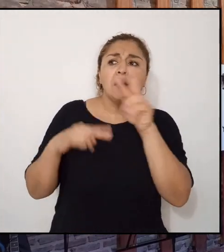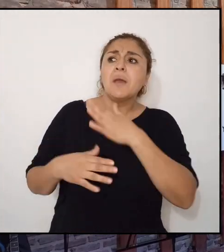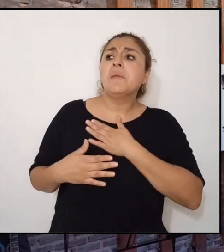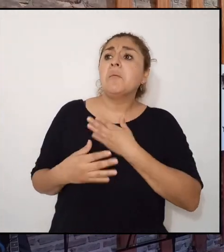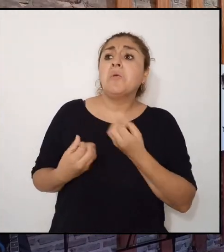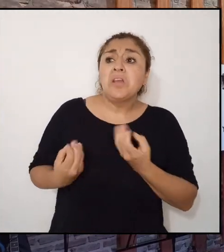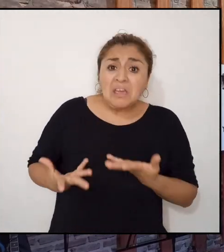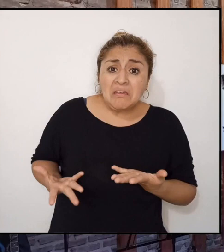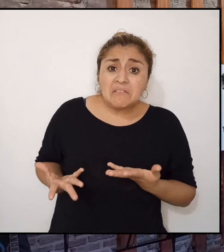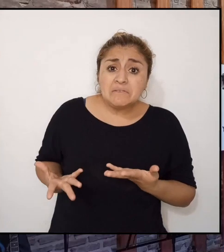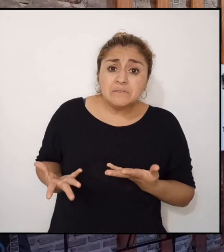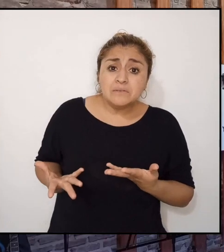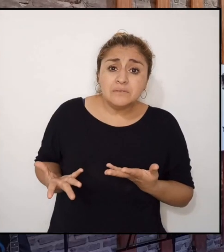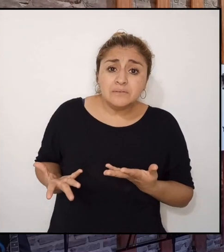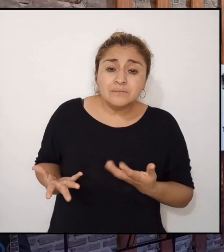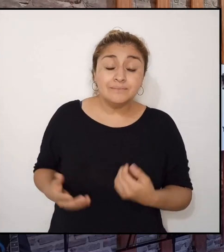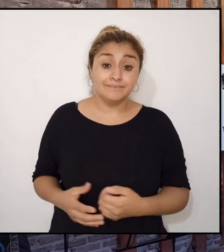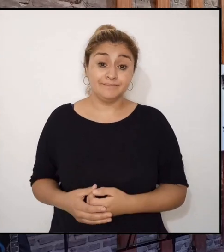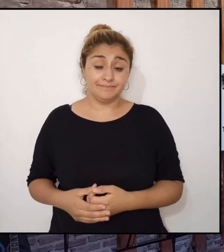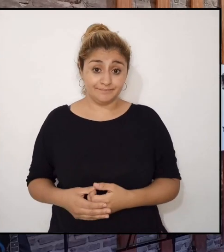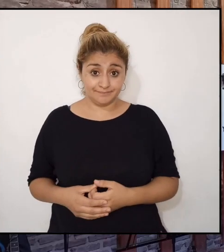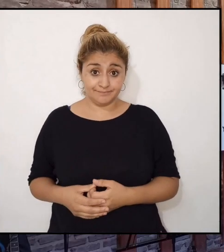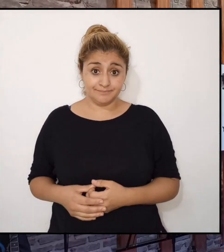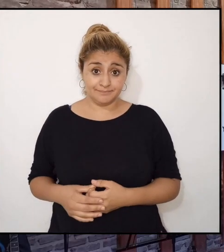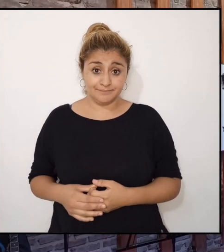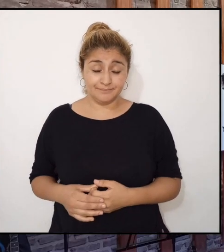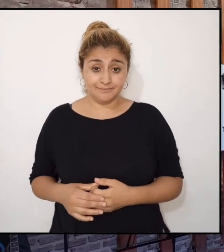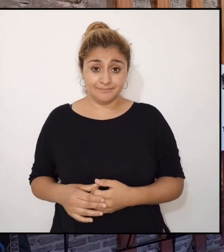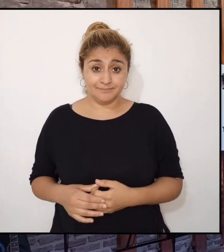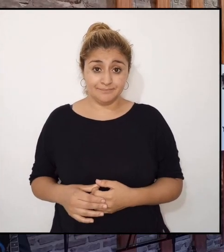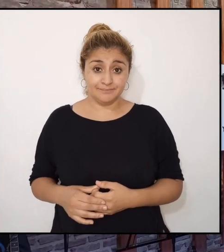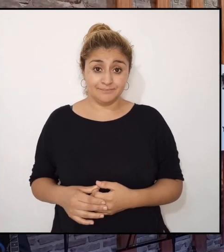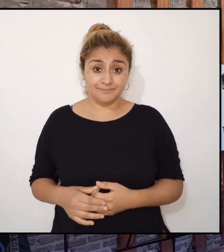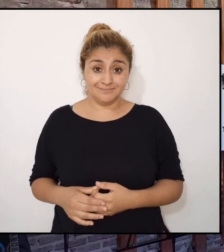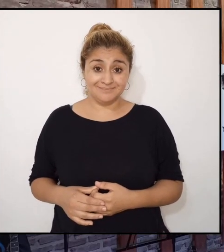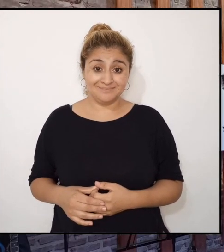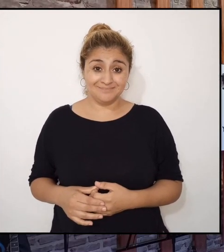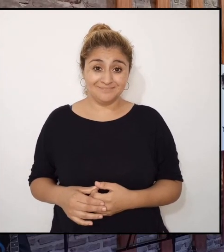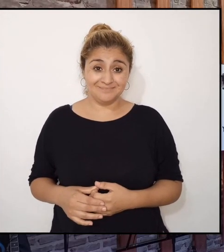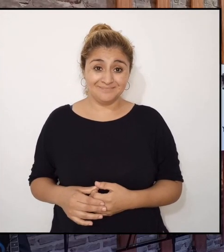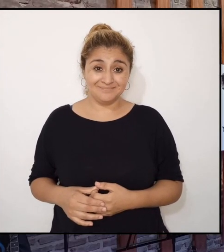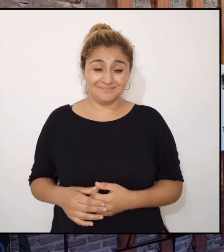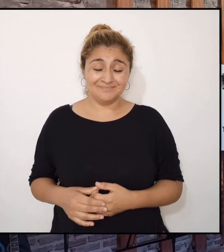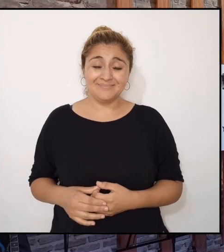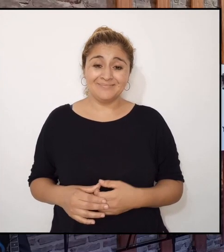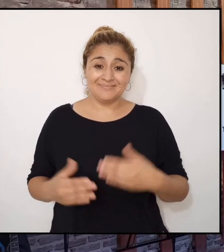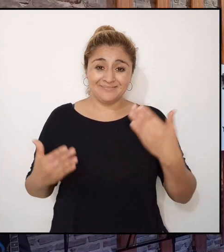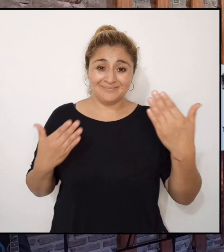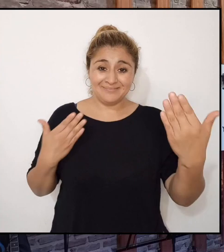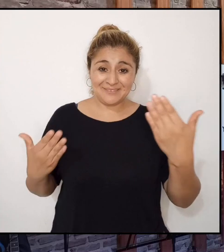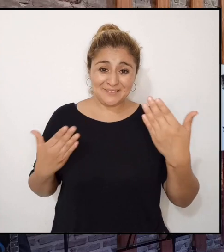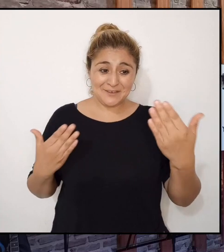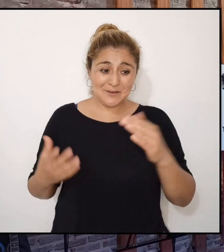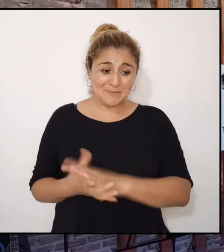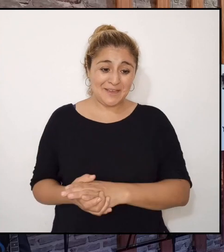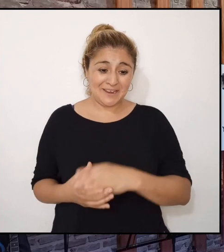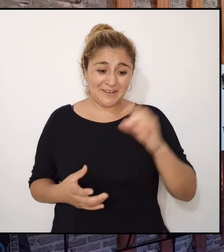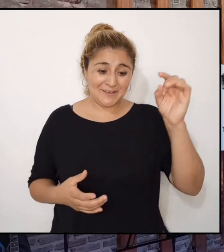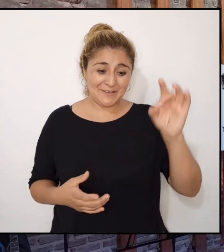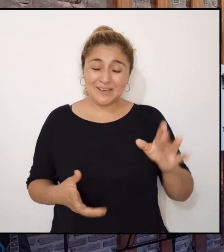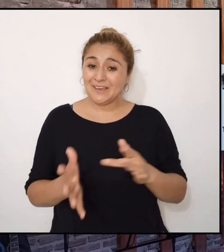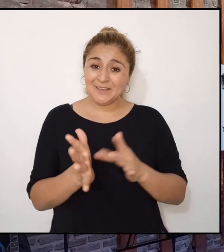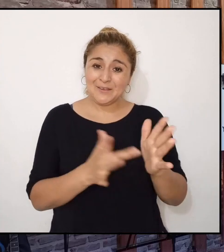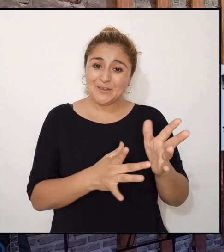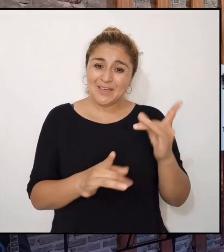Y lo bueno es que el Señor siempre nos da la razón justa. A su madre le dijo: